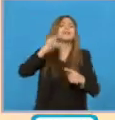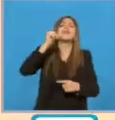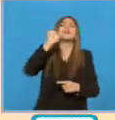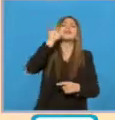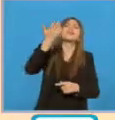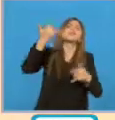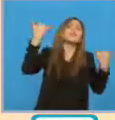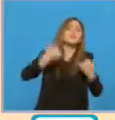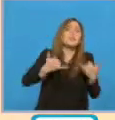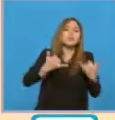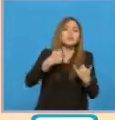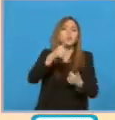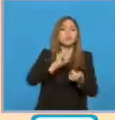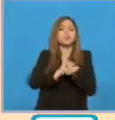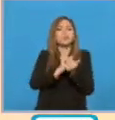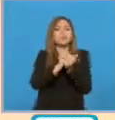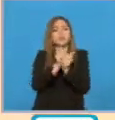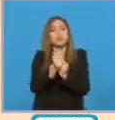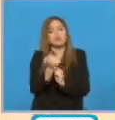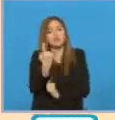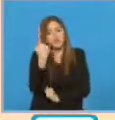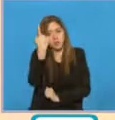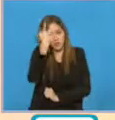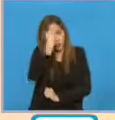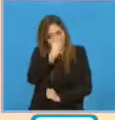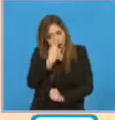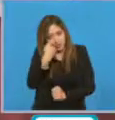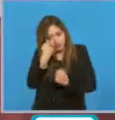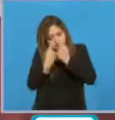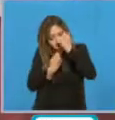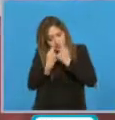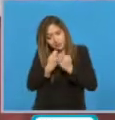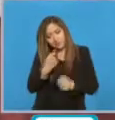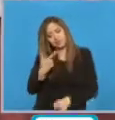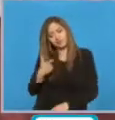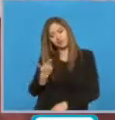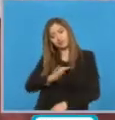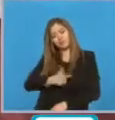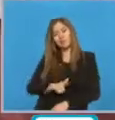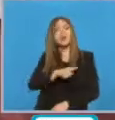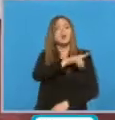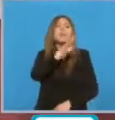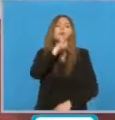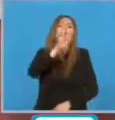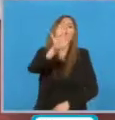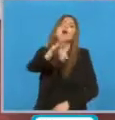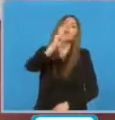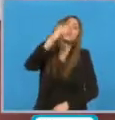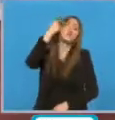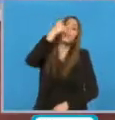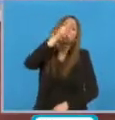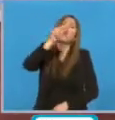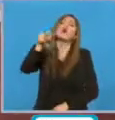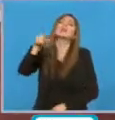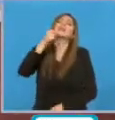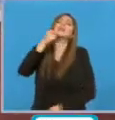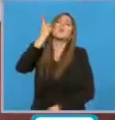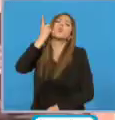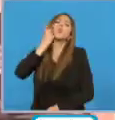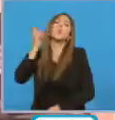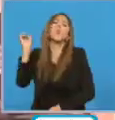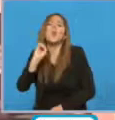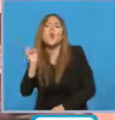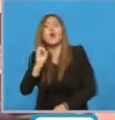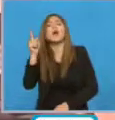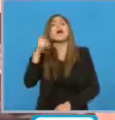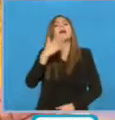entonces pues pones cara de, ¿no? Y te dice la mamá, ay, es que no durmió bien, es que está cansado, Es que le están saliendo los